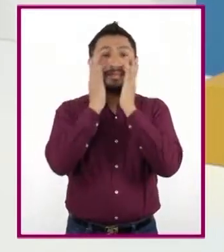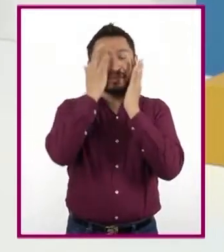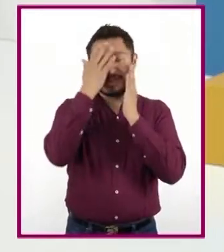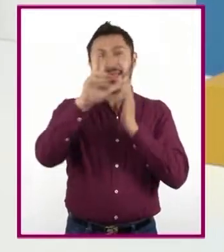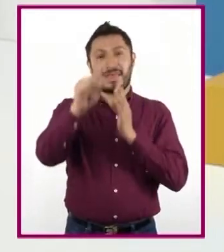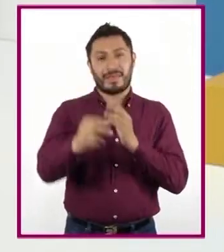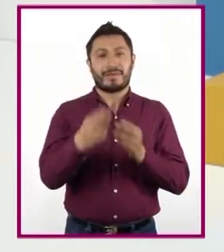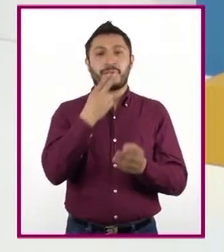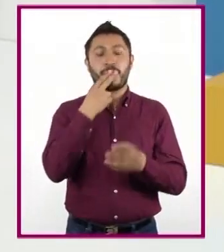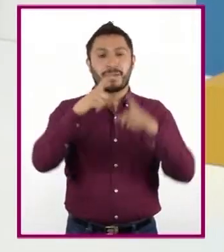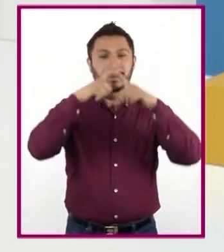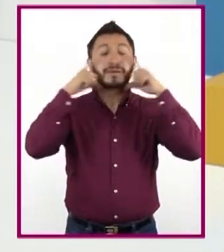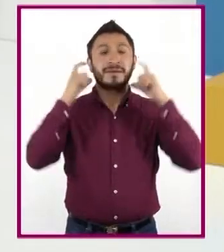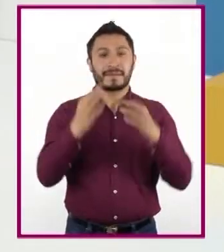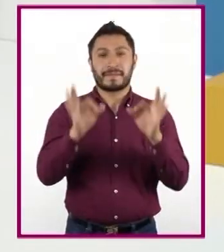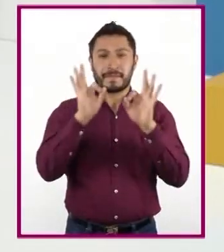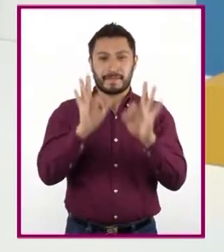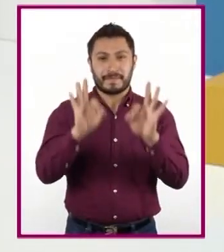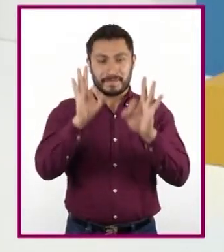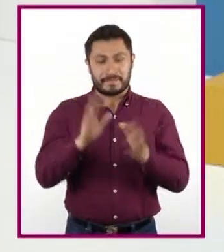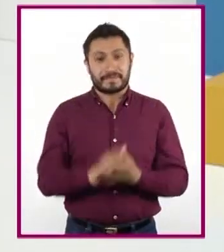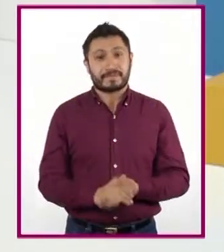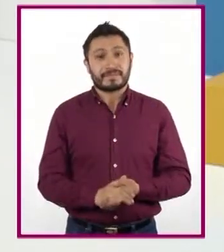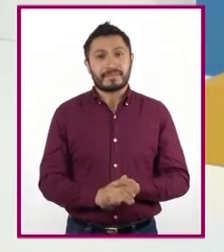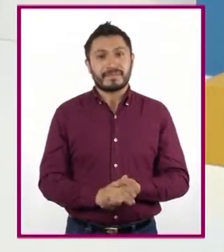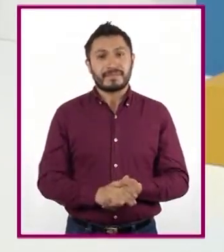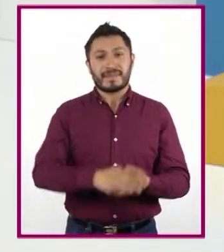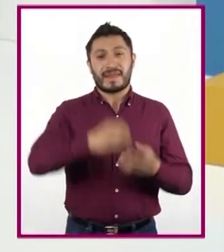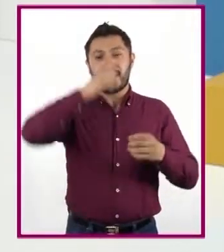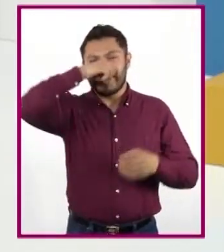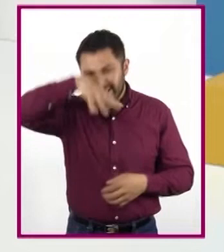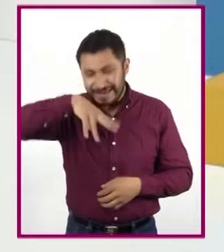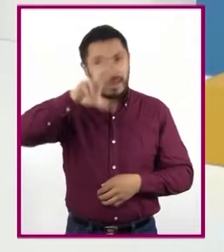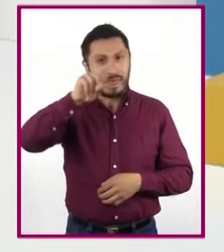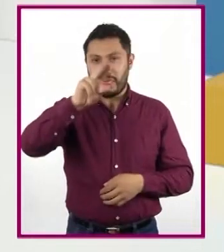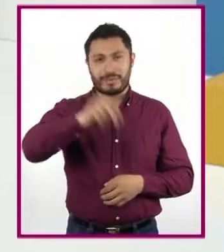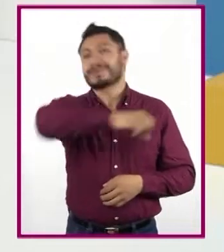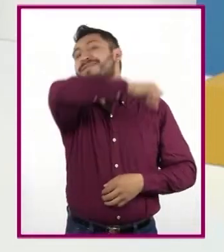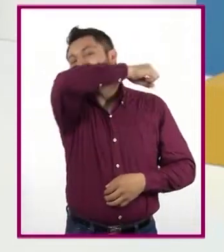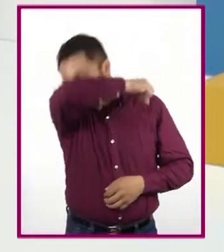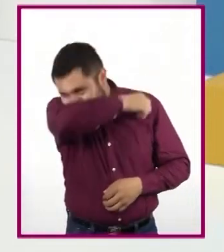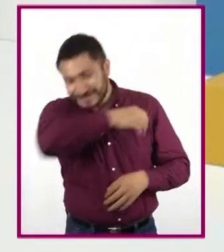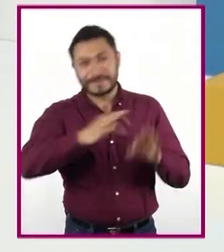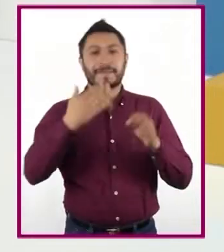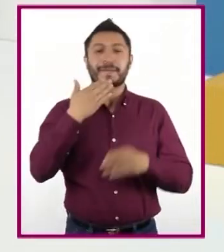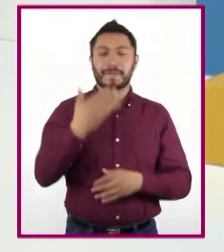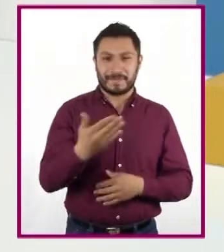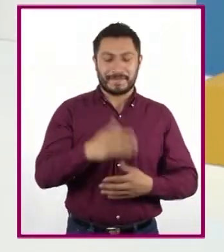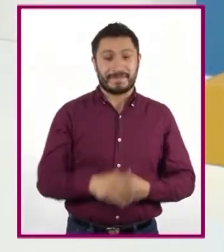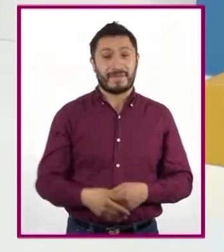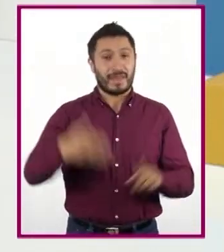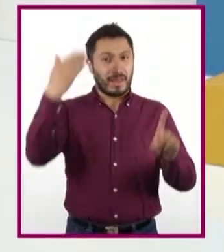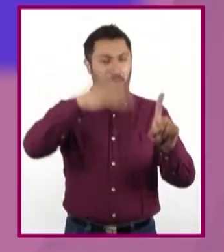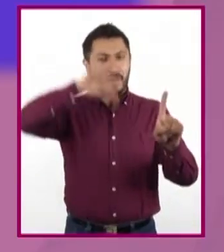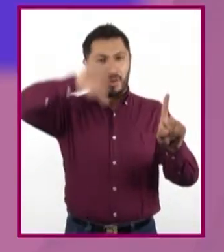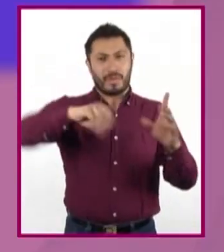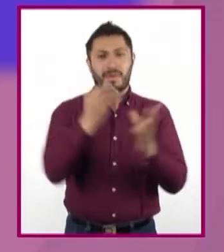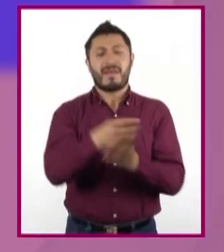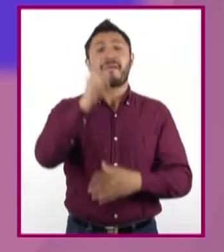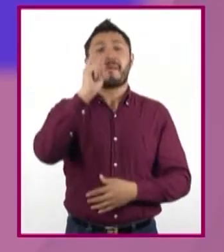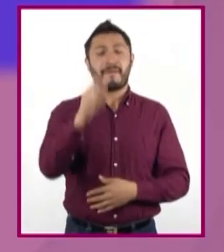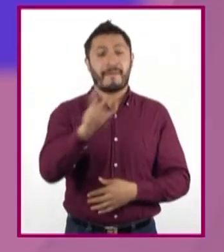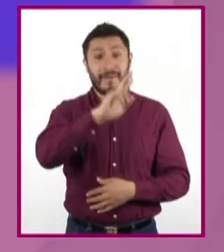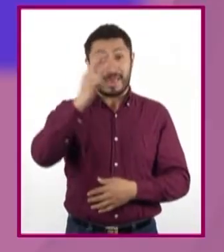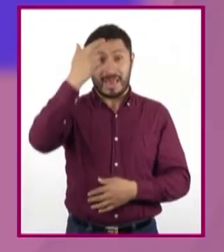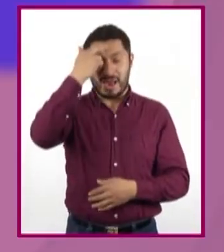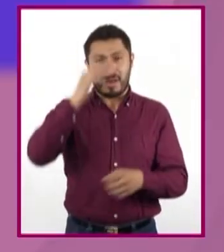usar cubrebocas de manera correcta y realizar el estornudo de etiqueta. El propósito de esta sesión es